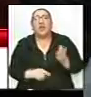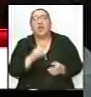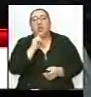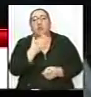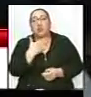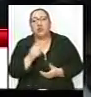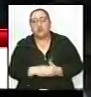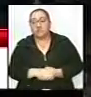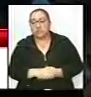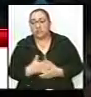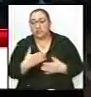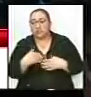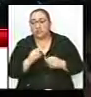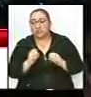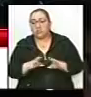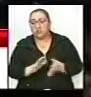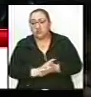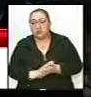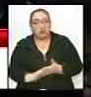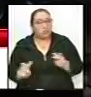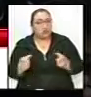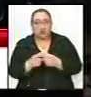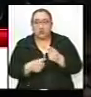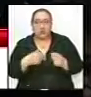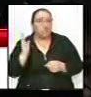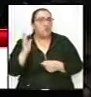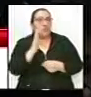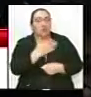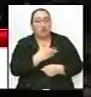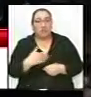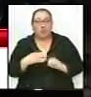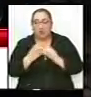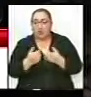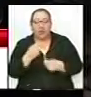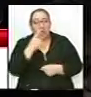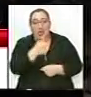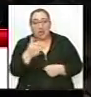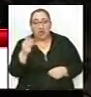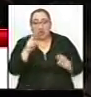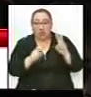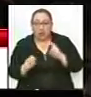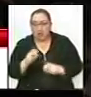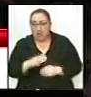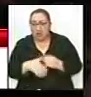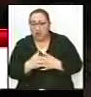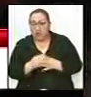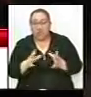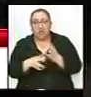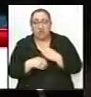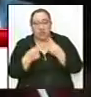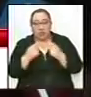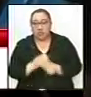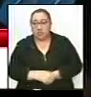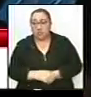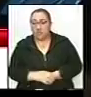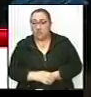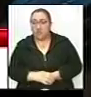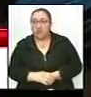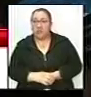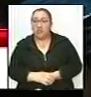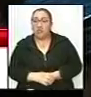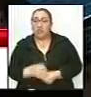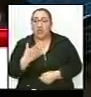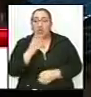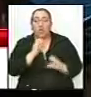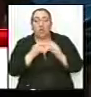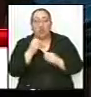desafiliación? No, yo no le voy a dictar la plana a los congresistas, menos como presidente del Congreso. Ellos tendrán que evaluar, analizar y tomar una decisión. Pero como el presidente, hay un comunicado